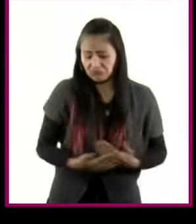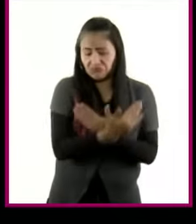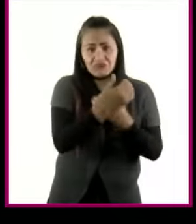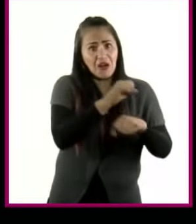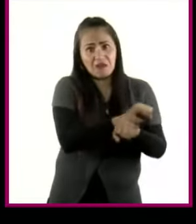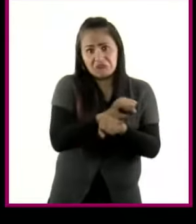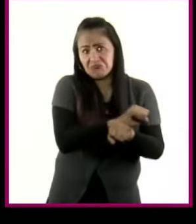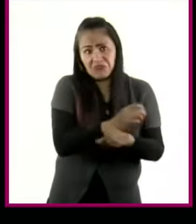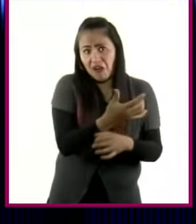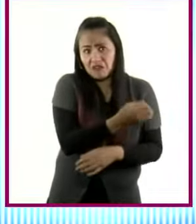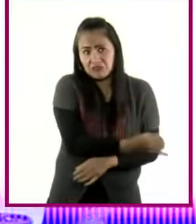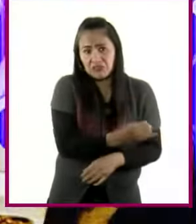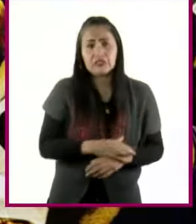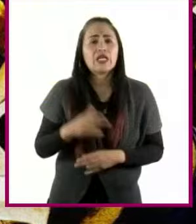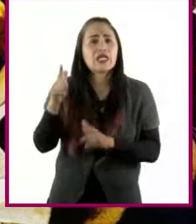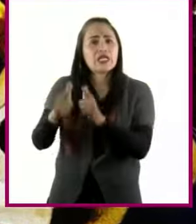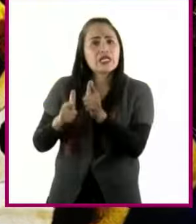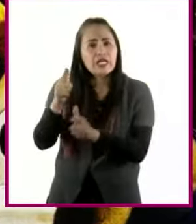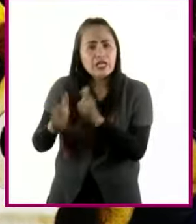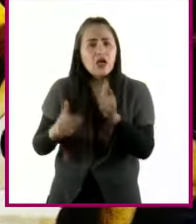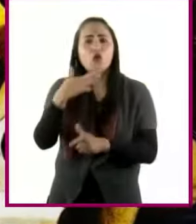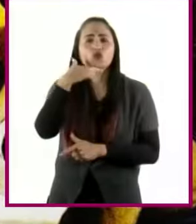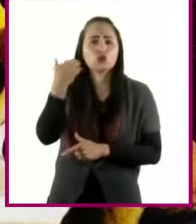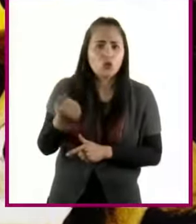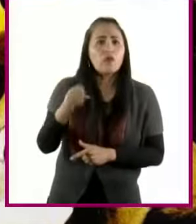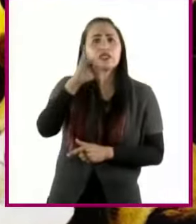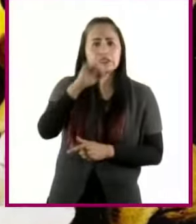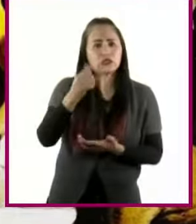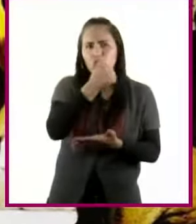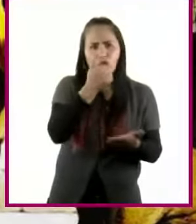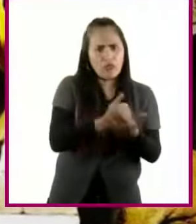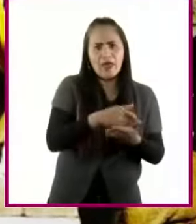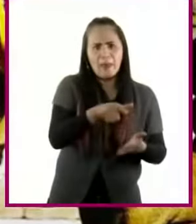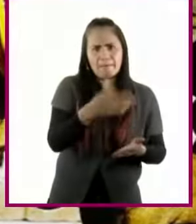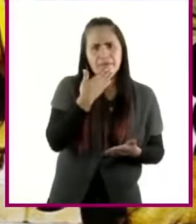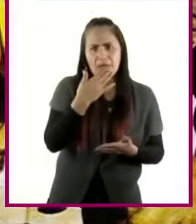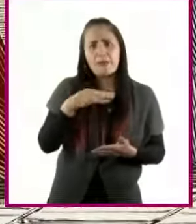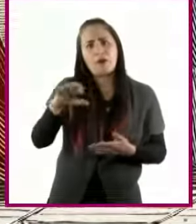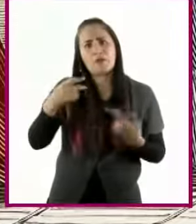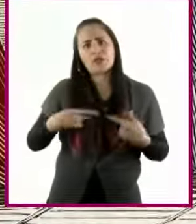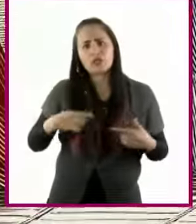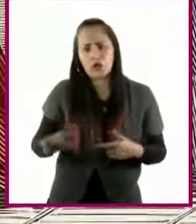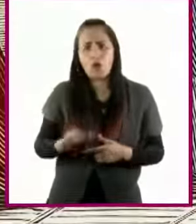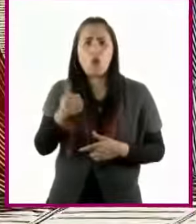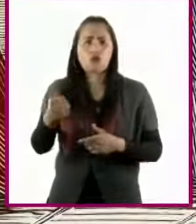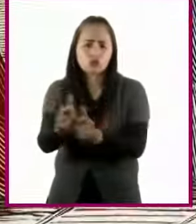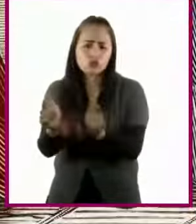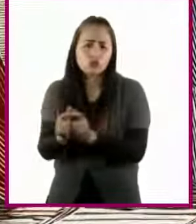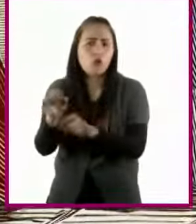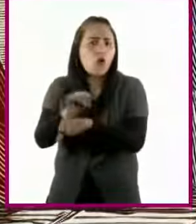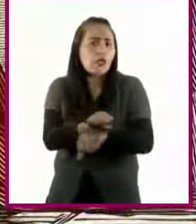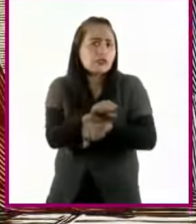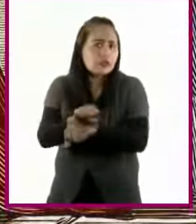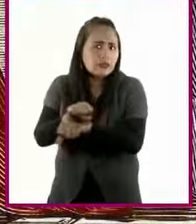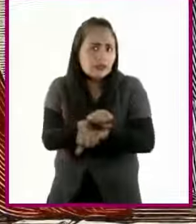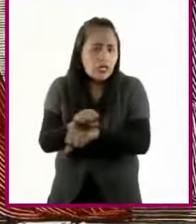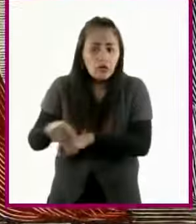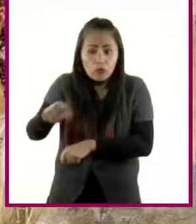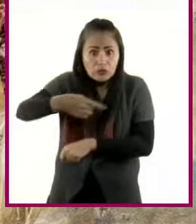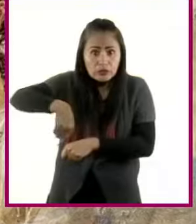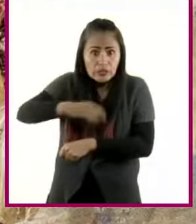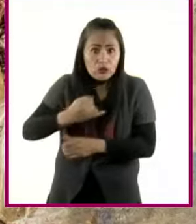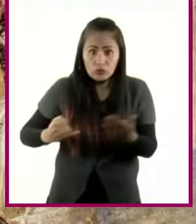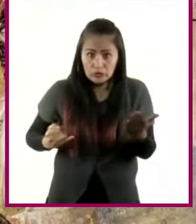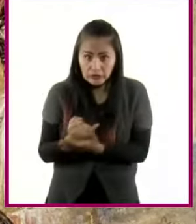los griegos y romanos había ciudadanos y esclavos. Estos, por su condición, no podían participar de las decisiones de la